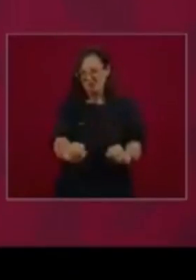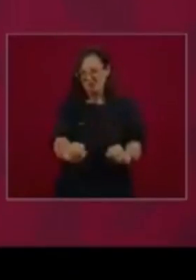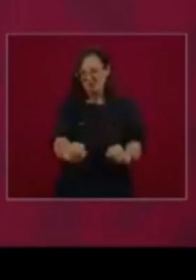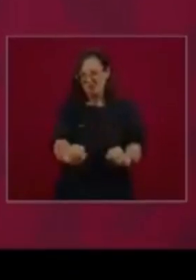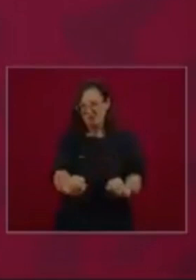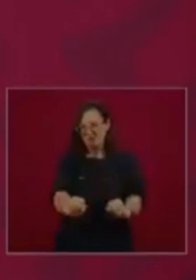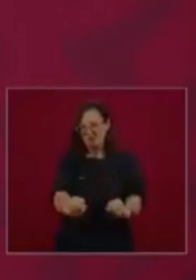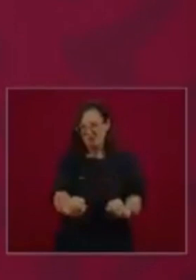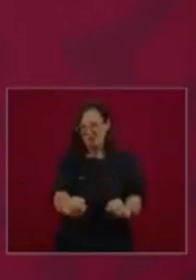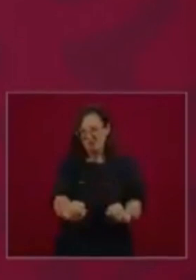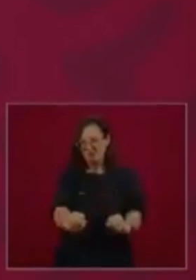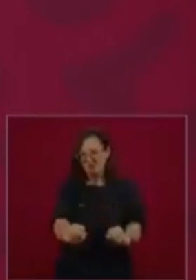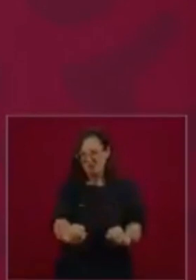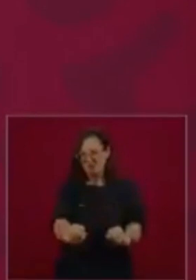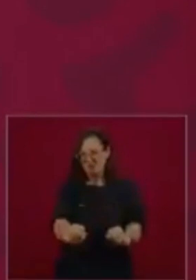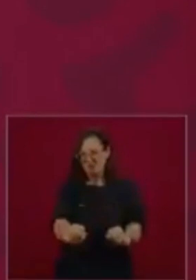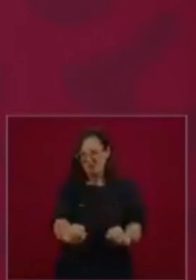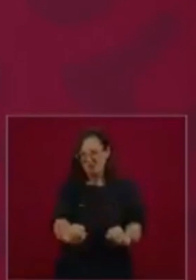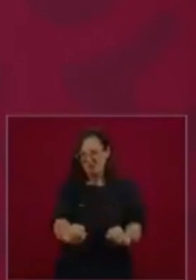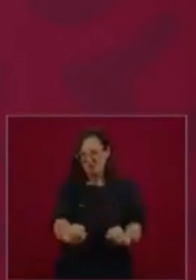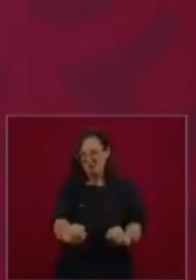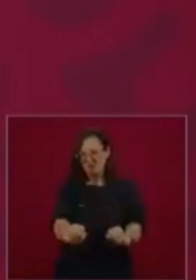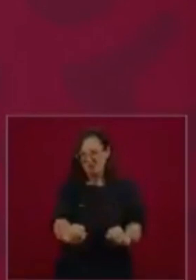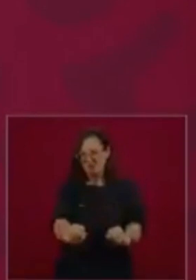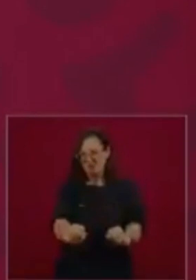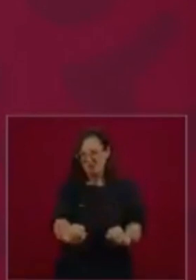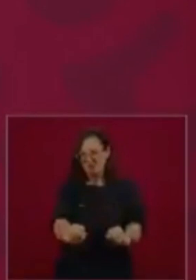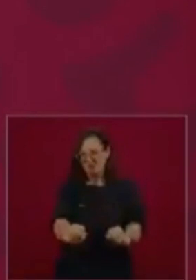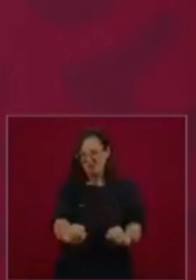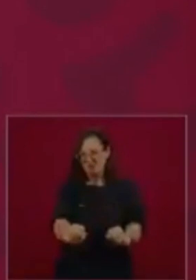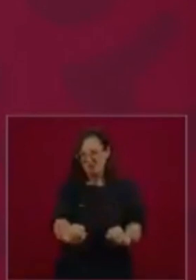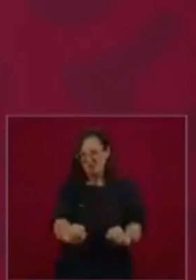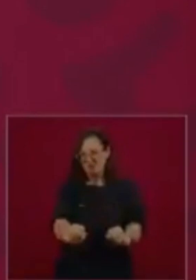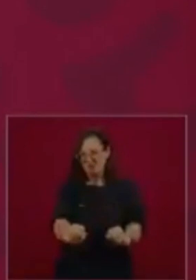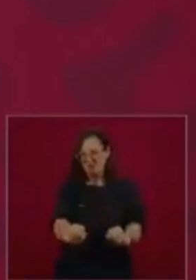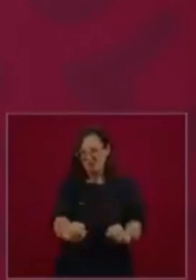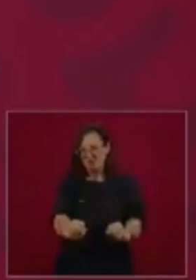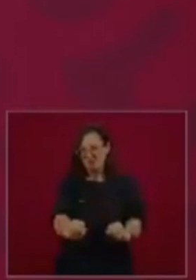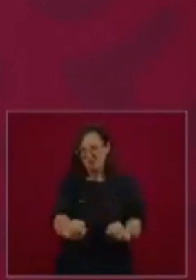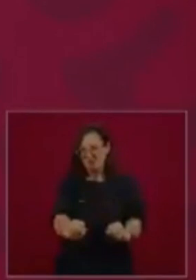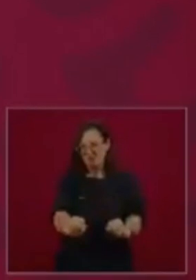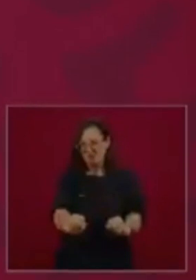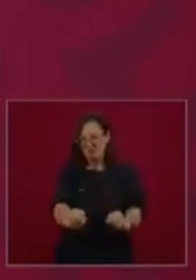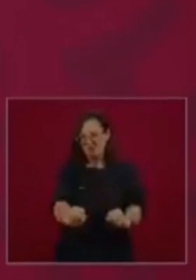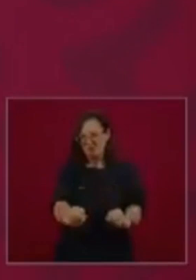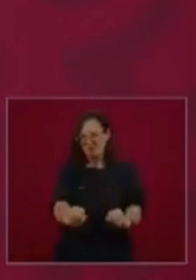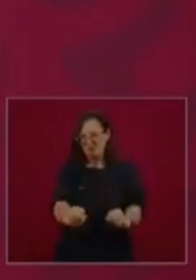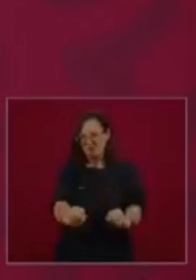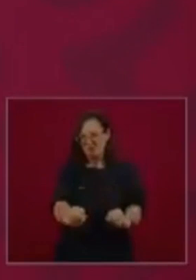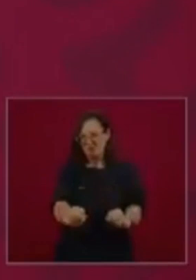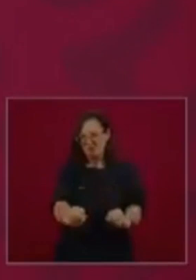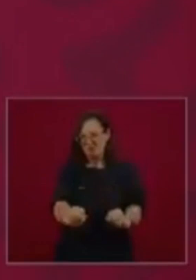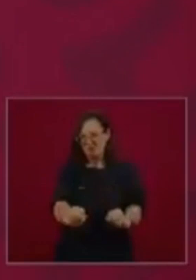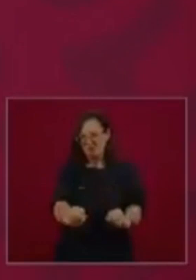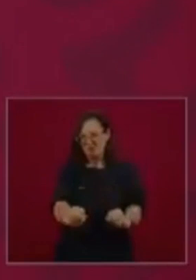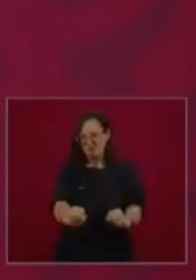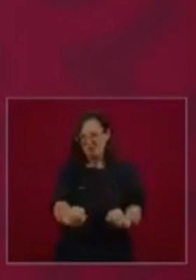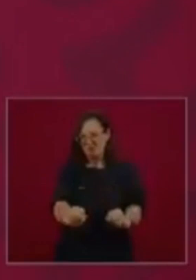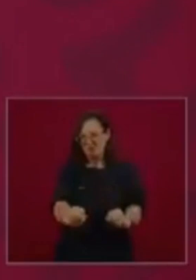considerado uno de los mejores de nuestra historia. Triste que esto suceda,